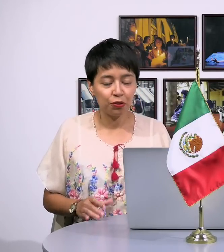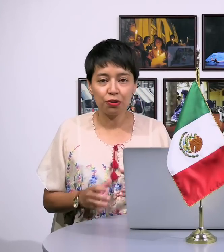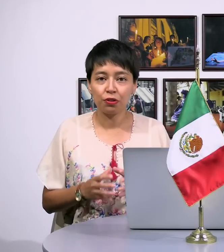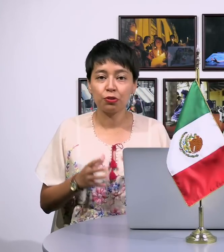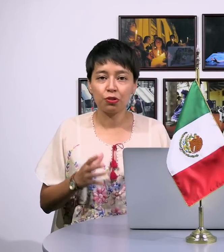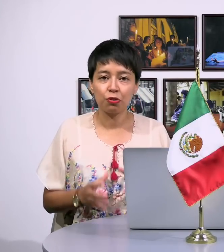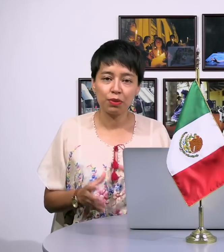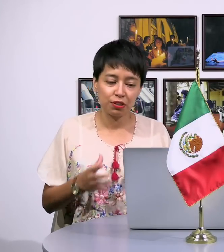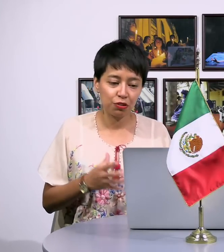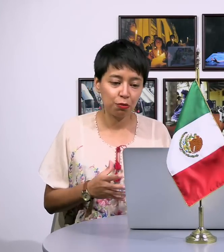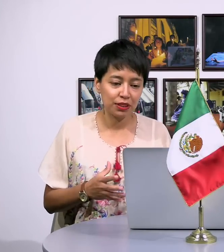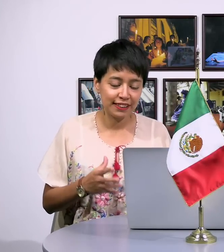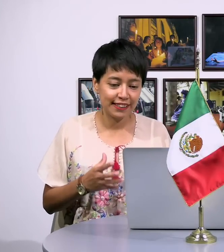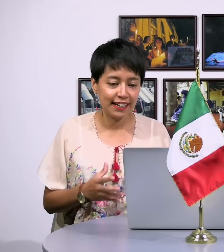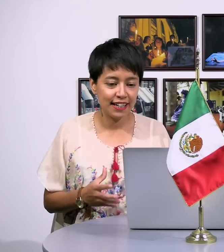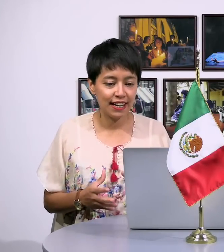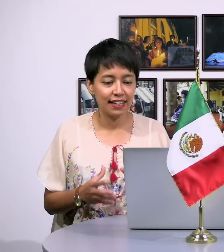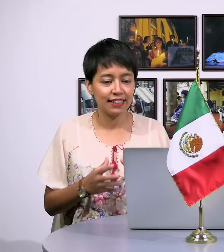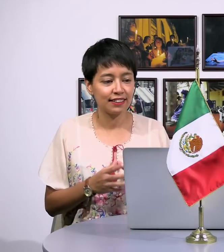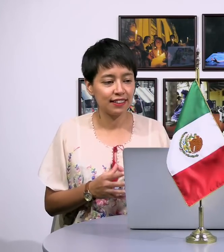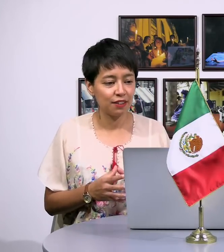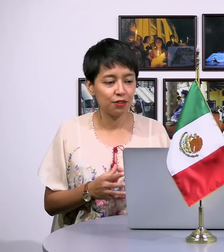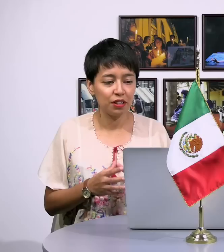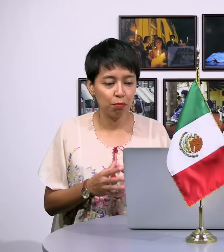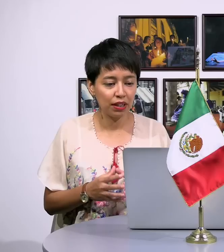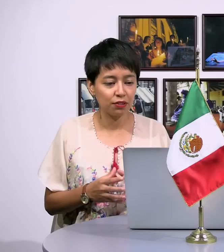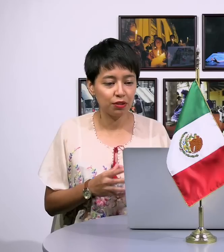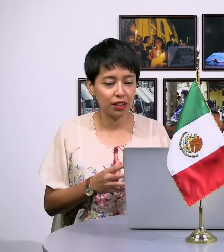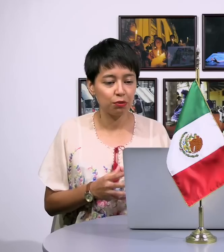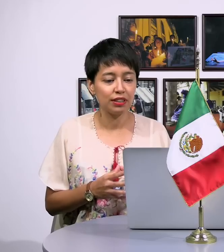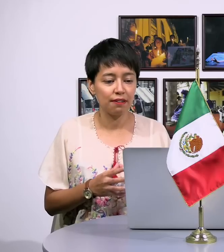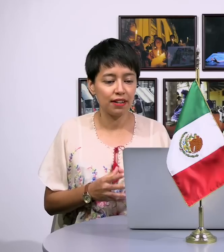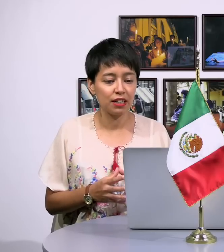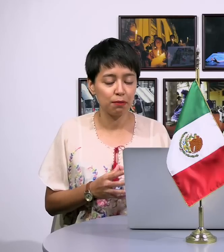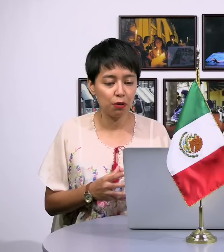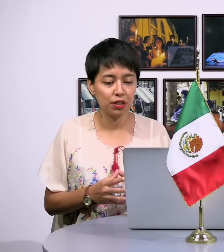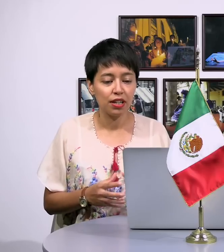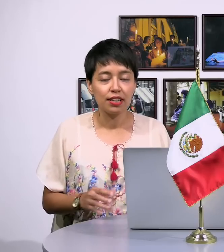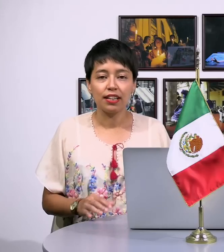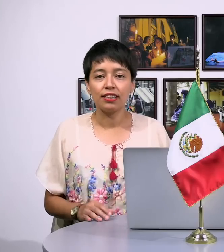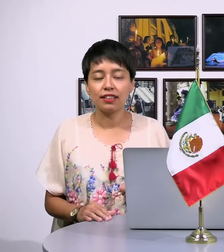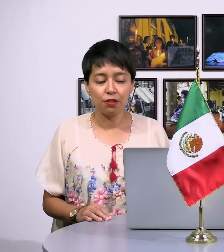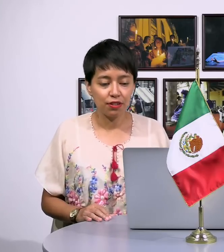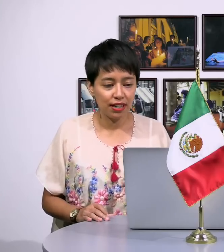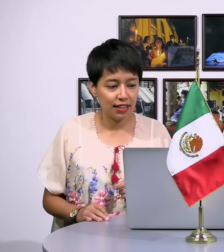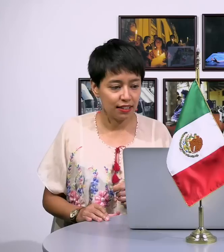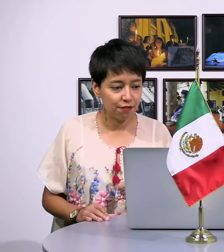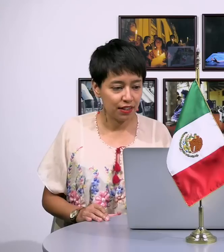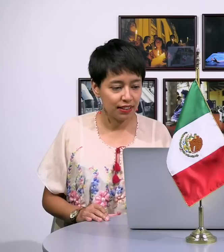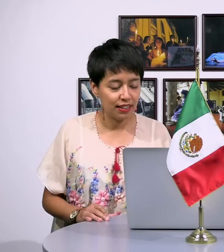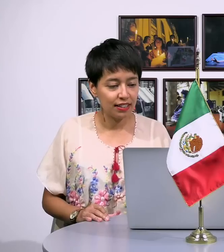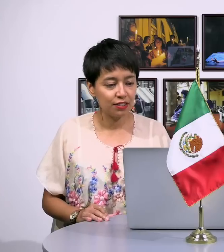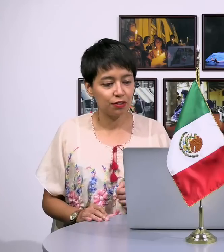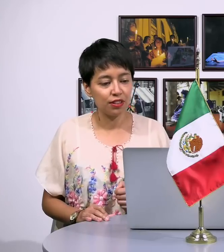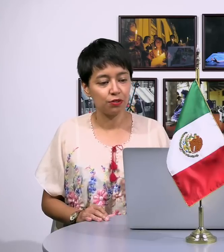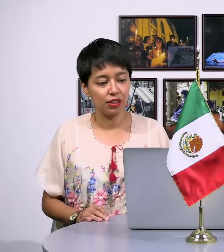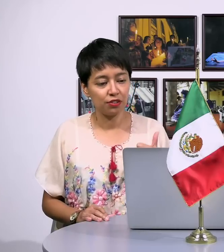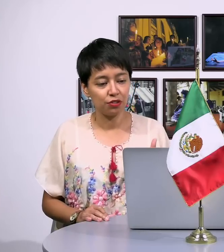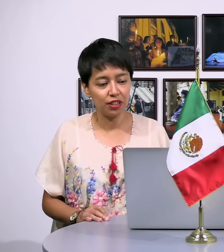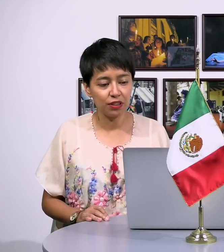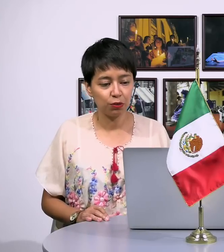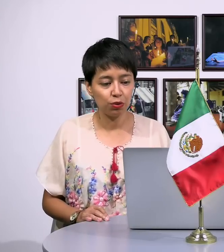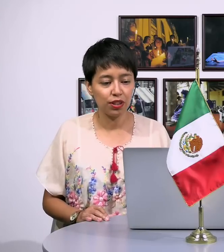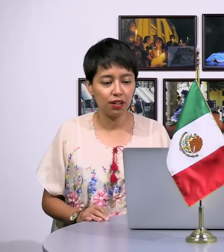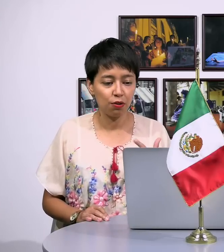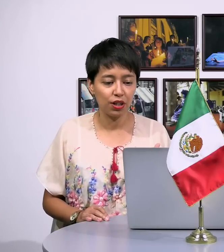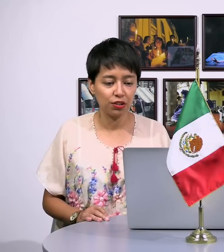federal otorgó prisión domiciliaria al exsenador del PAN, Jorge Luis Lavalle Mauri, quienes recordarán enfrenta delitos de